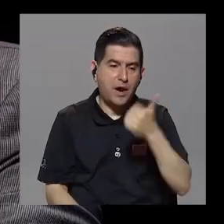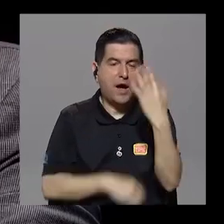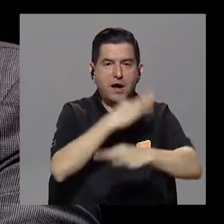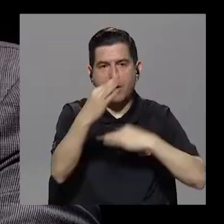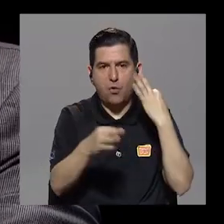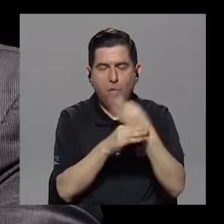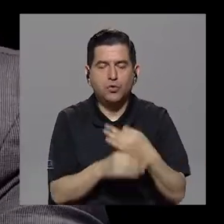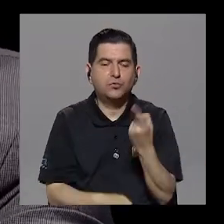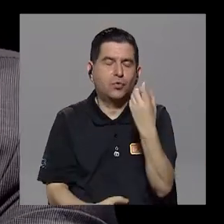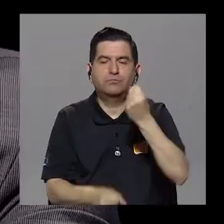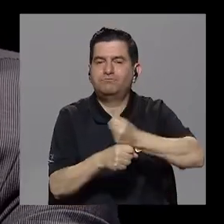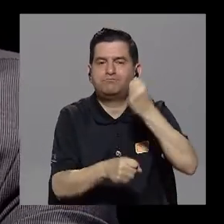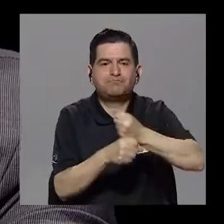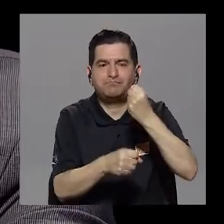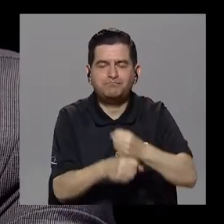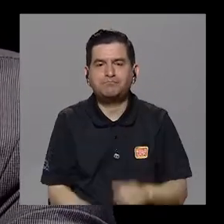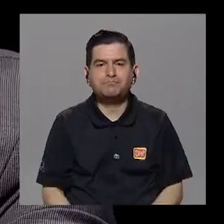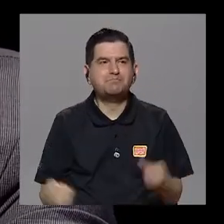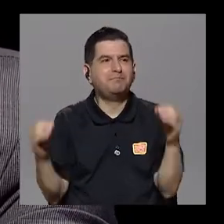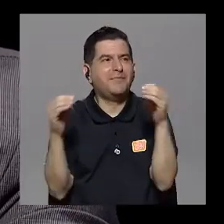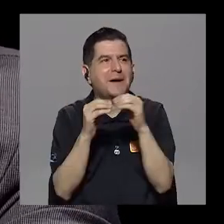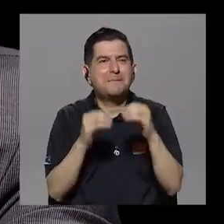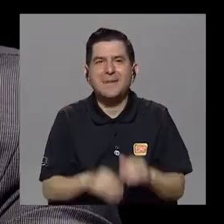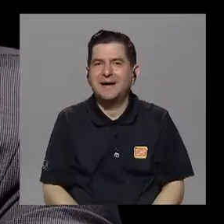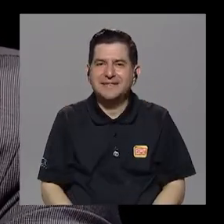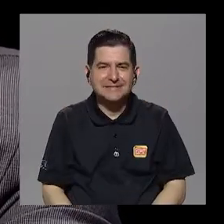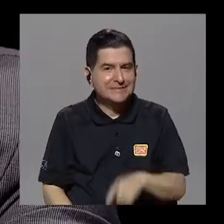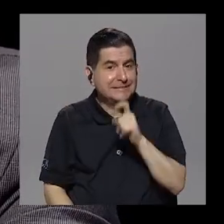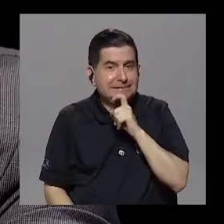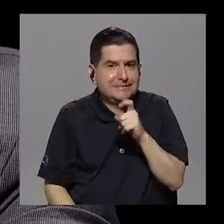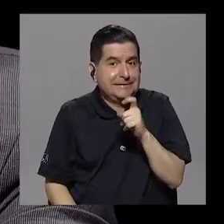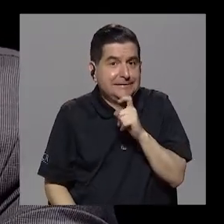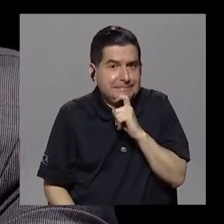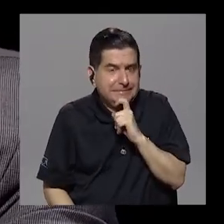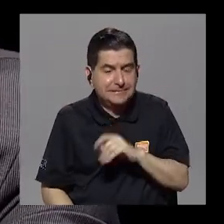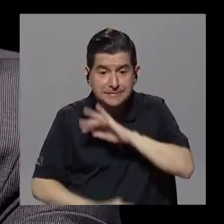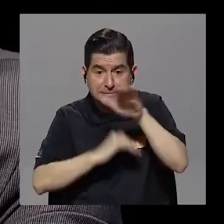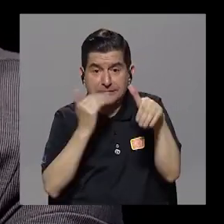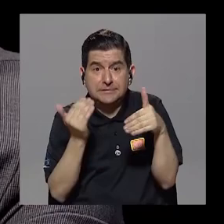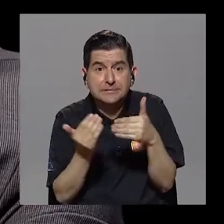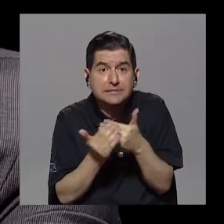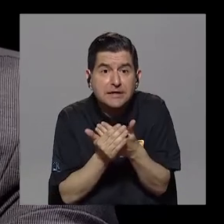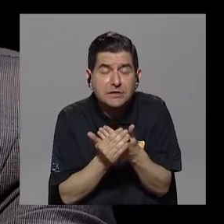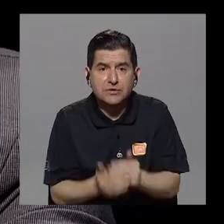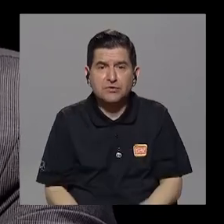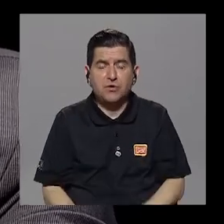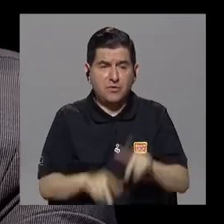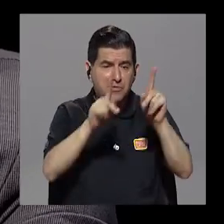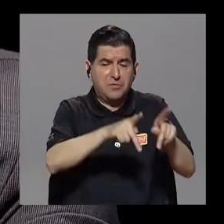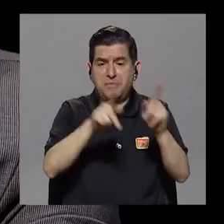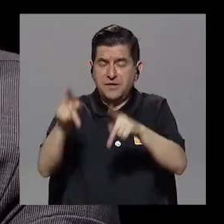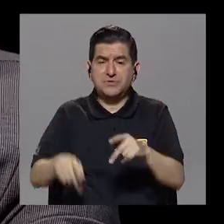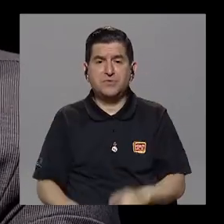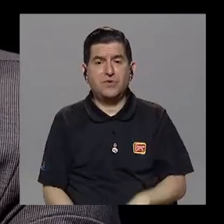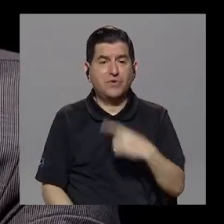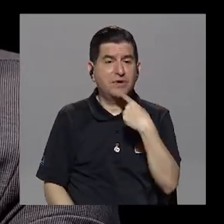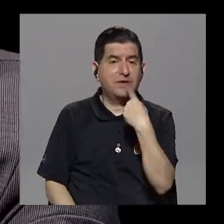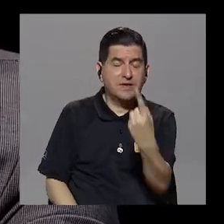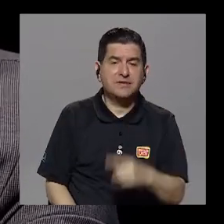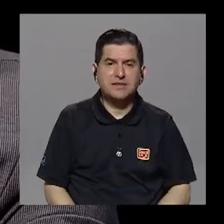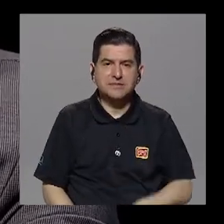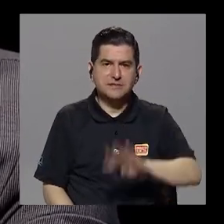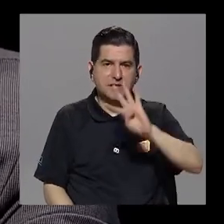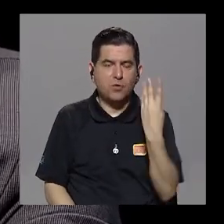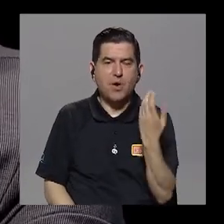tipo de desempleo que es mucho más crítico, que viene de todo esto, que la gente llama la segunda, la